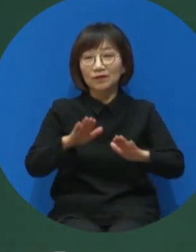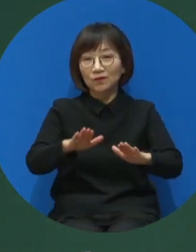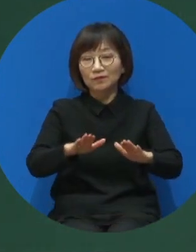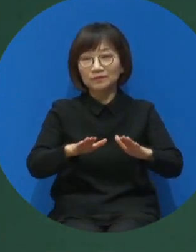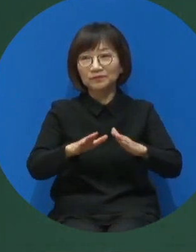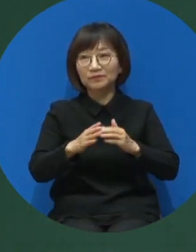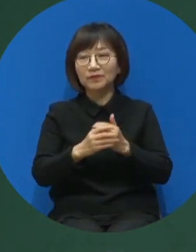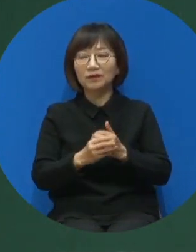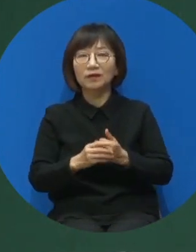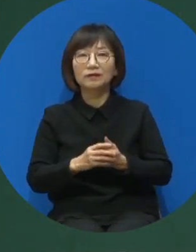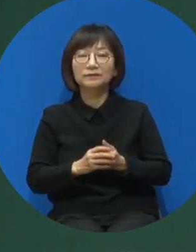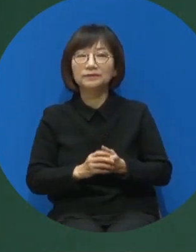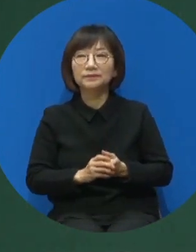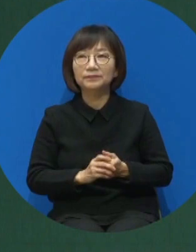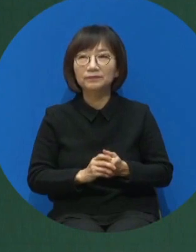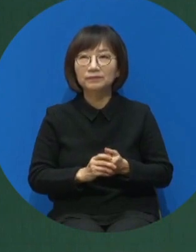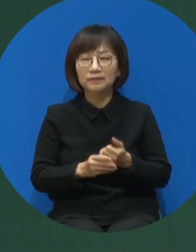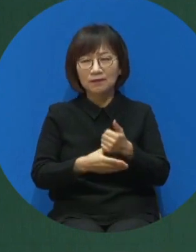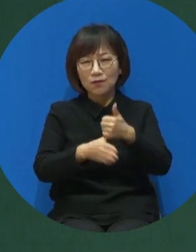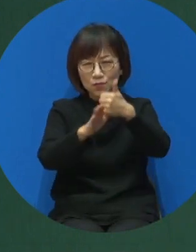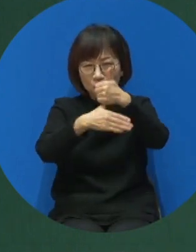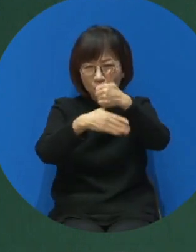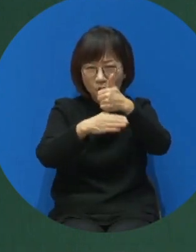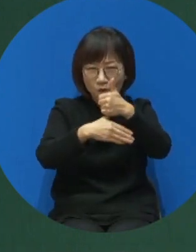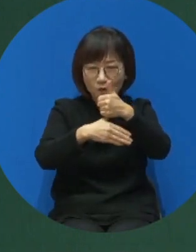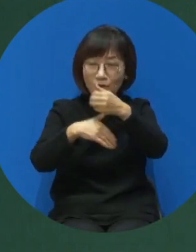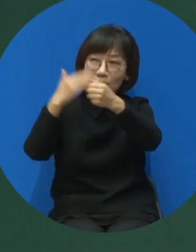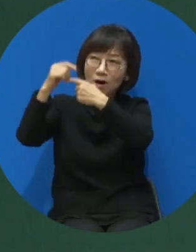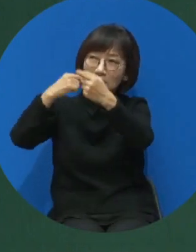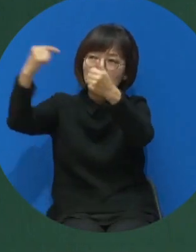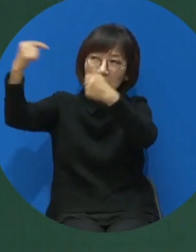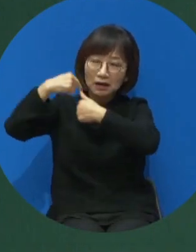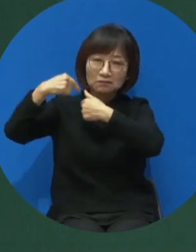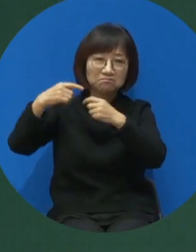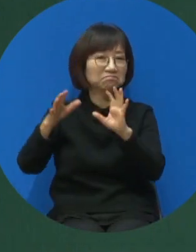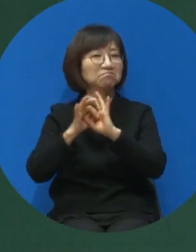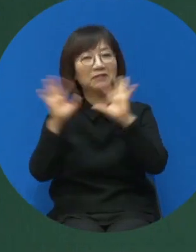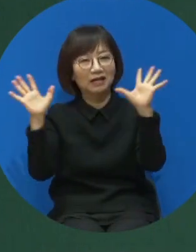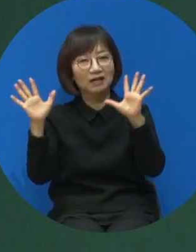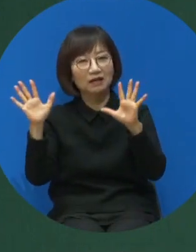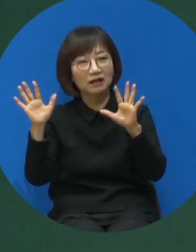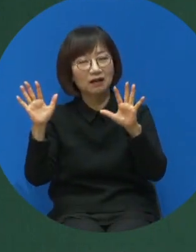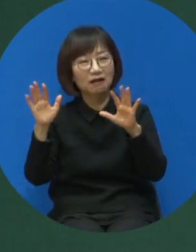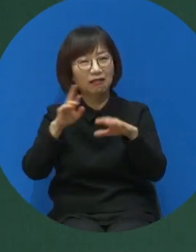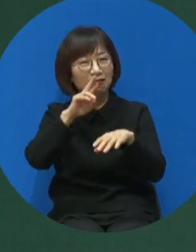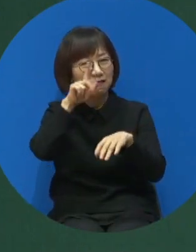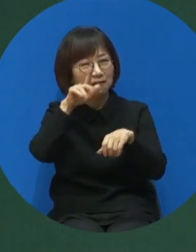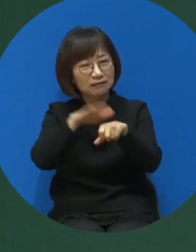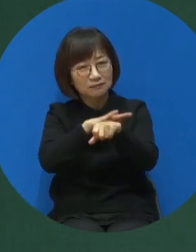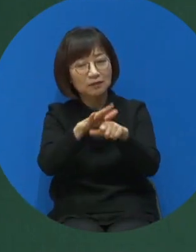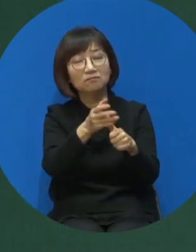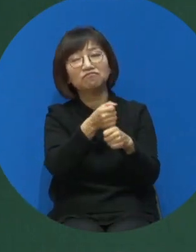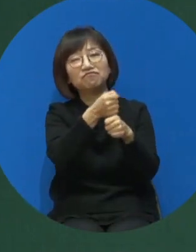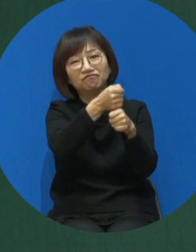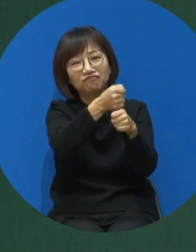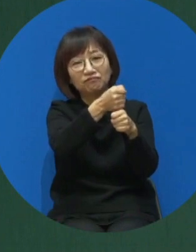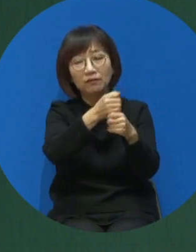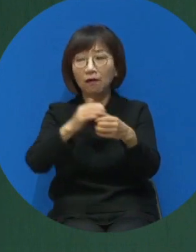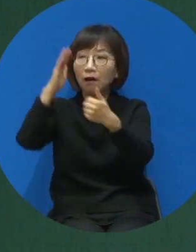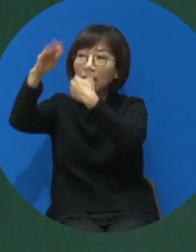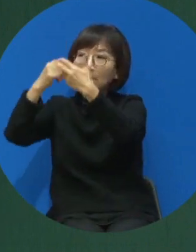anthony tooling el propuesto porque vemos que jonás completamente estaba tomando algo incorrecto de número